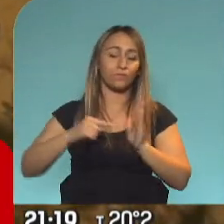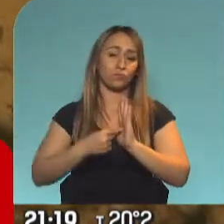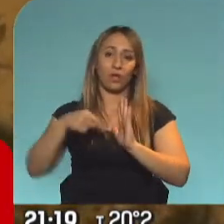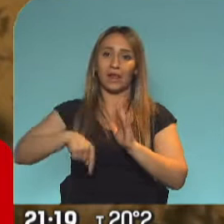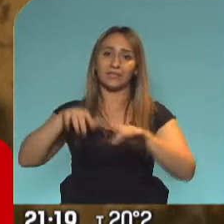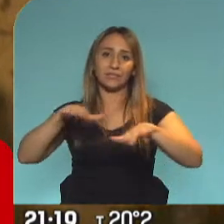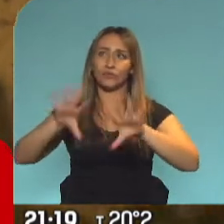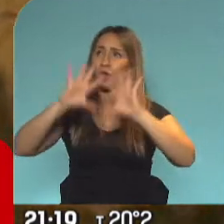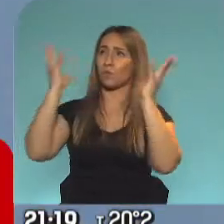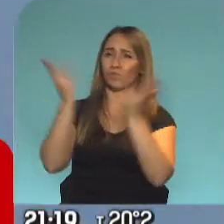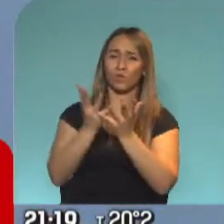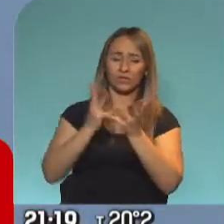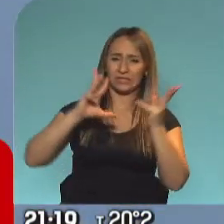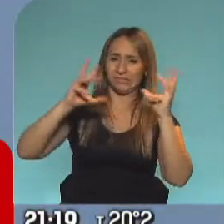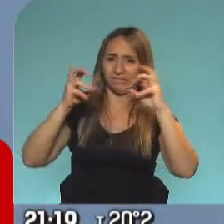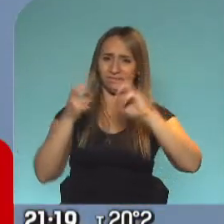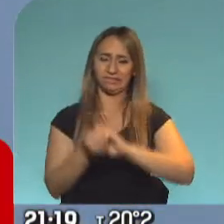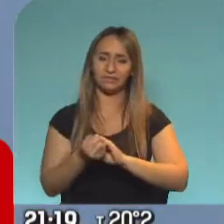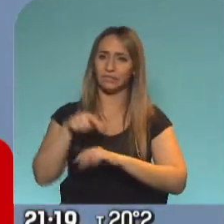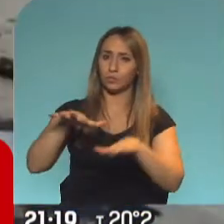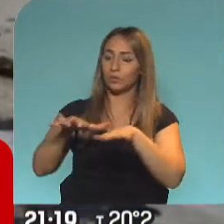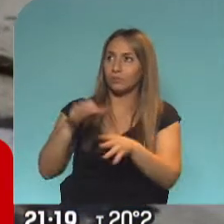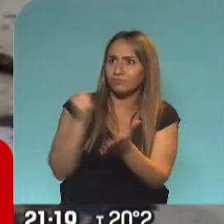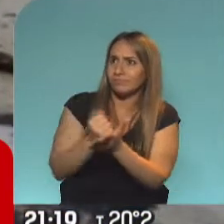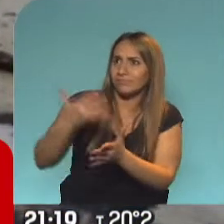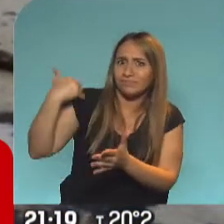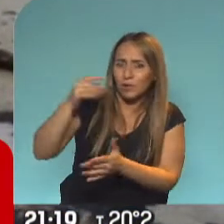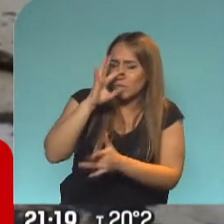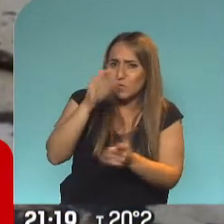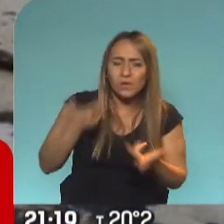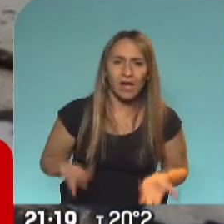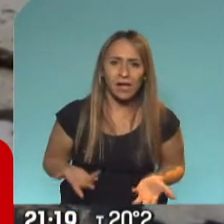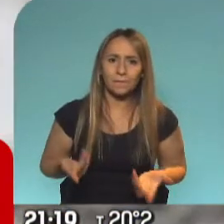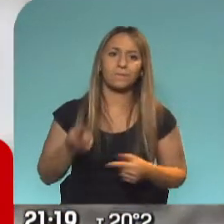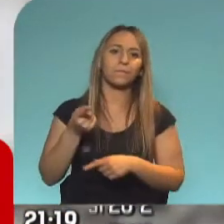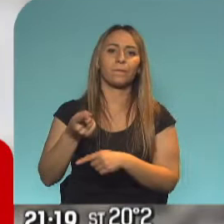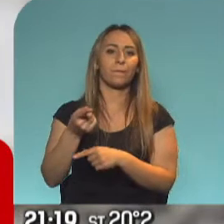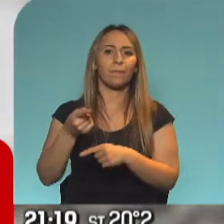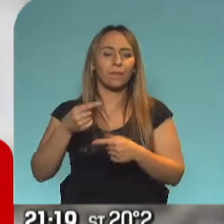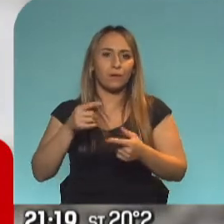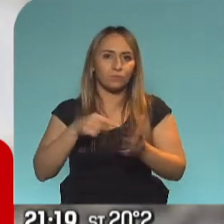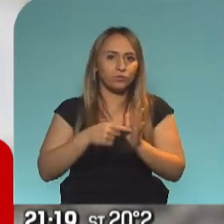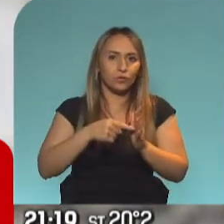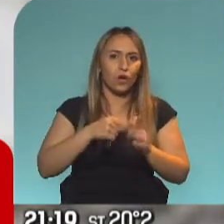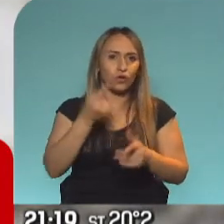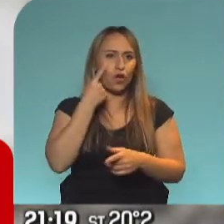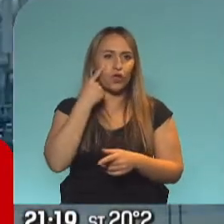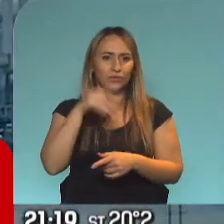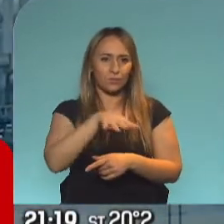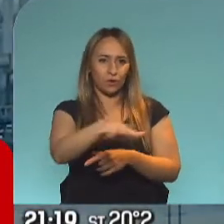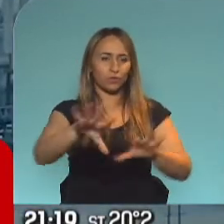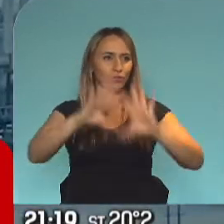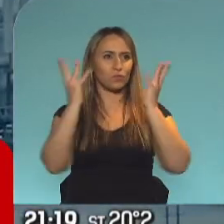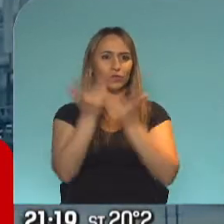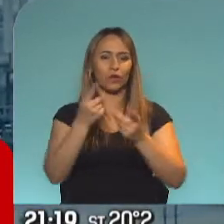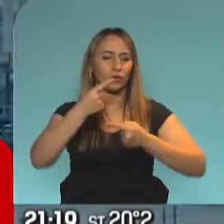ambientales y ecológicas que estamos atravesando, que no tienen precedente, es la continuidad del ecosistema que conocemos nosotros hoy, la